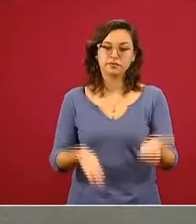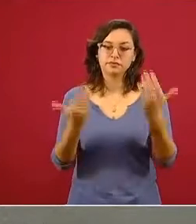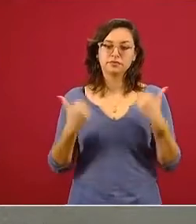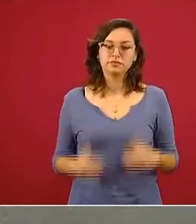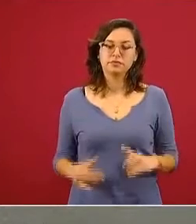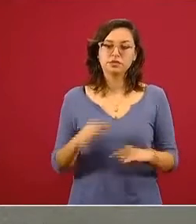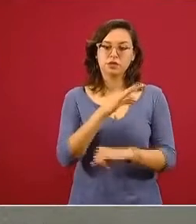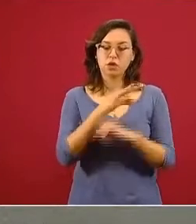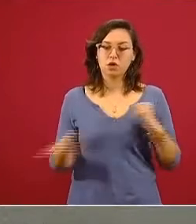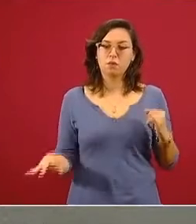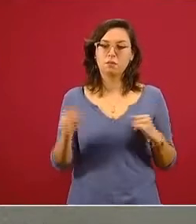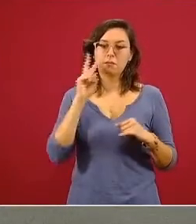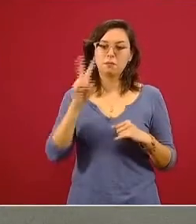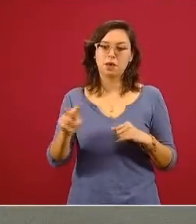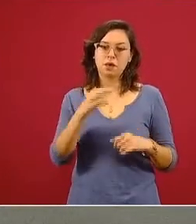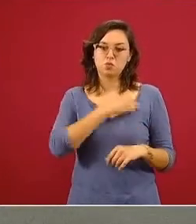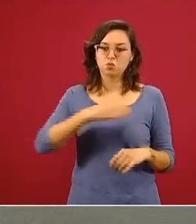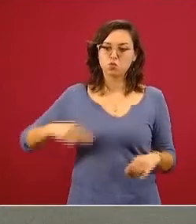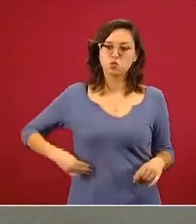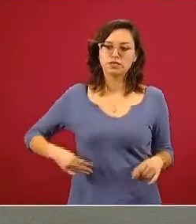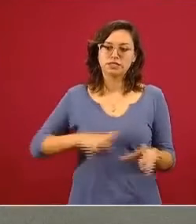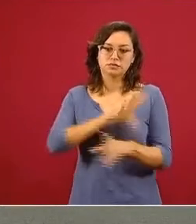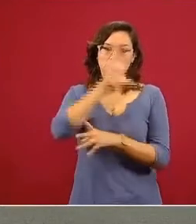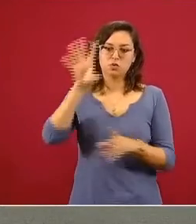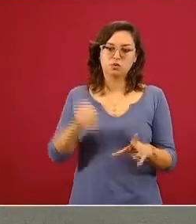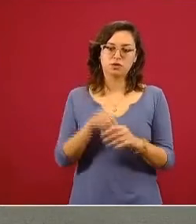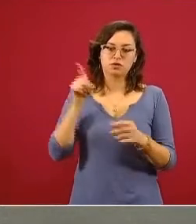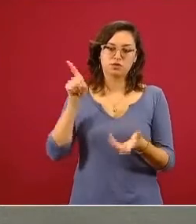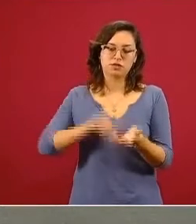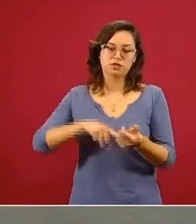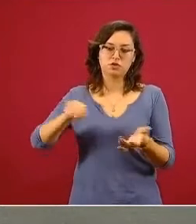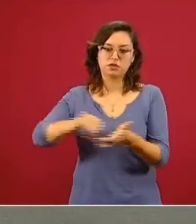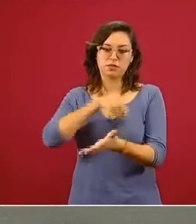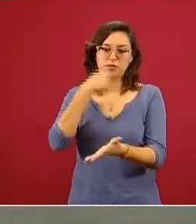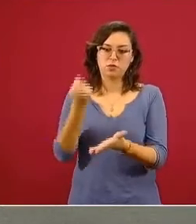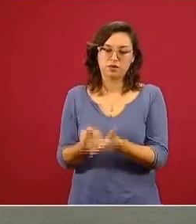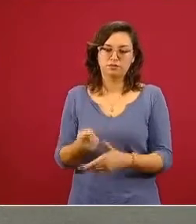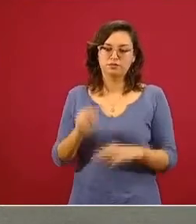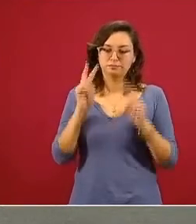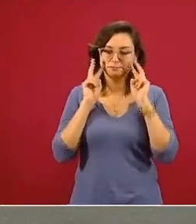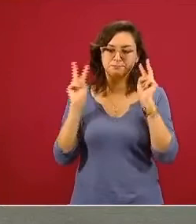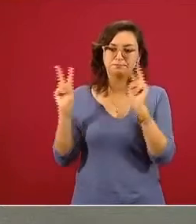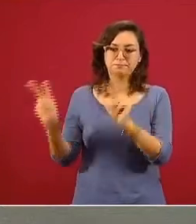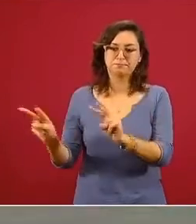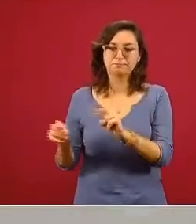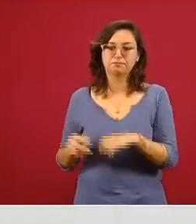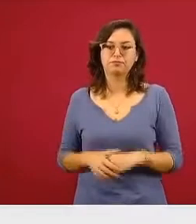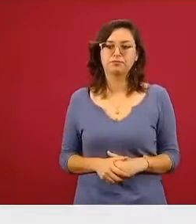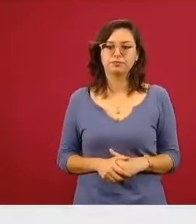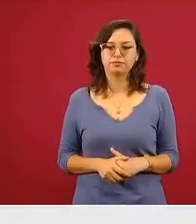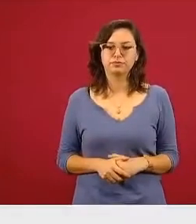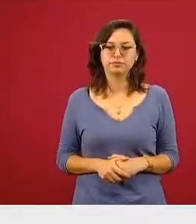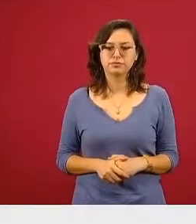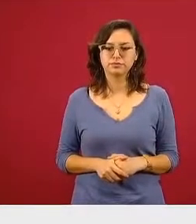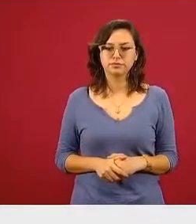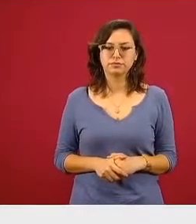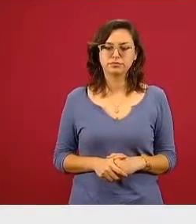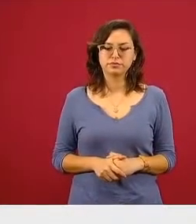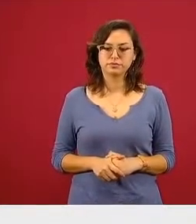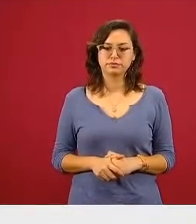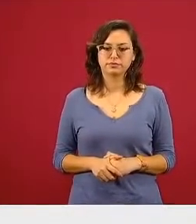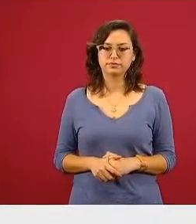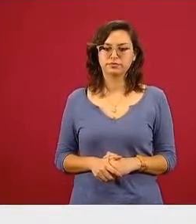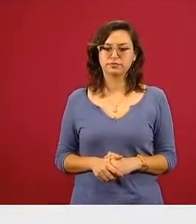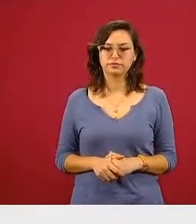finalmente la animación con todos los municipios de Tamaulipas. Semana 10, semana 11 empiezan